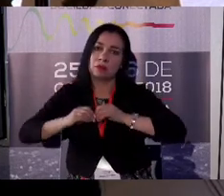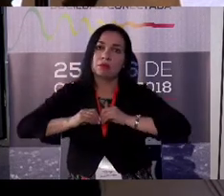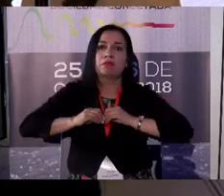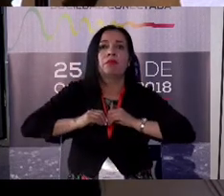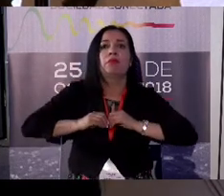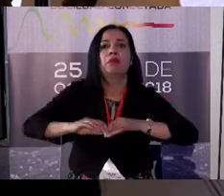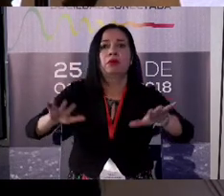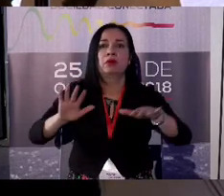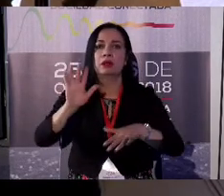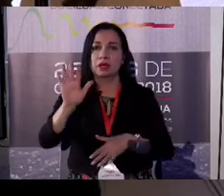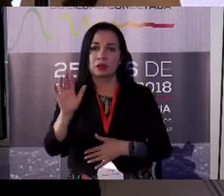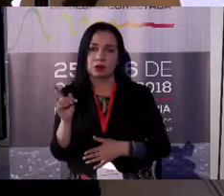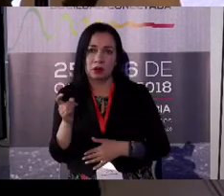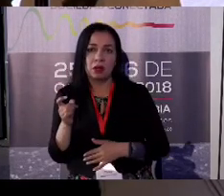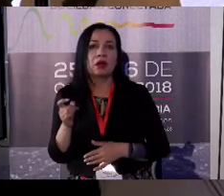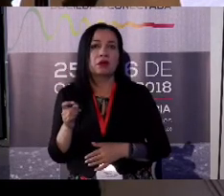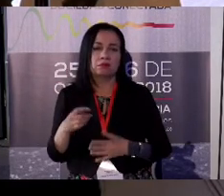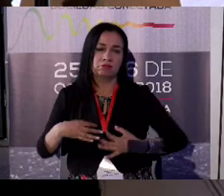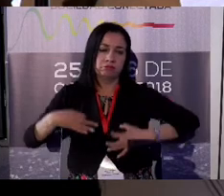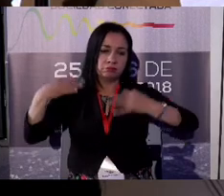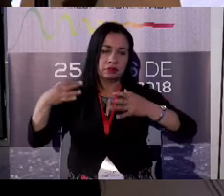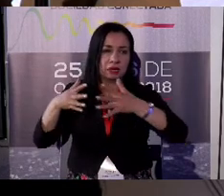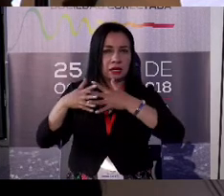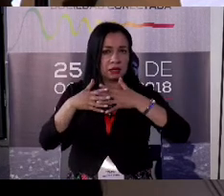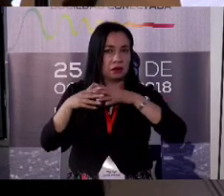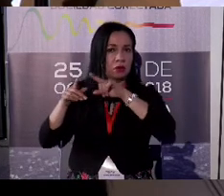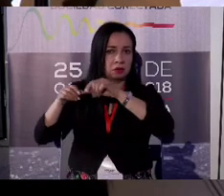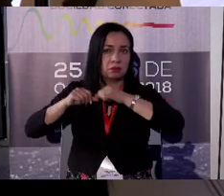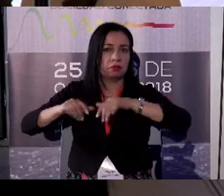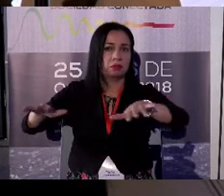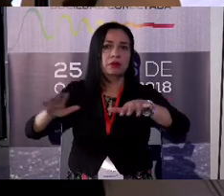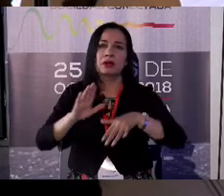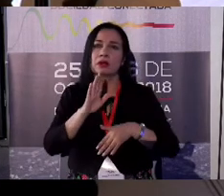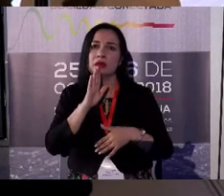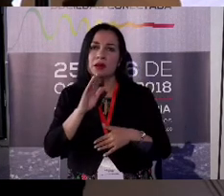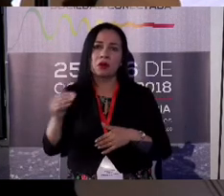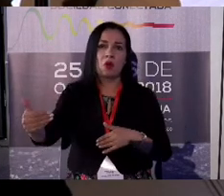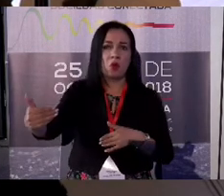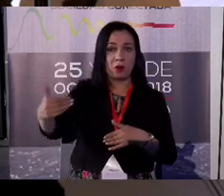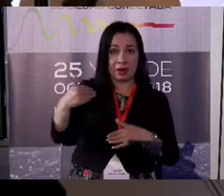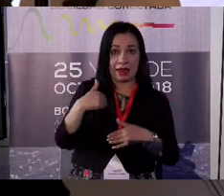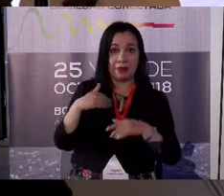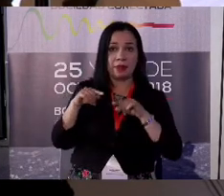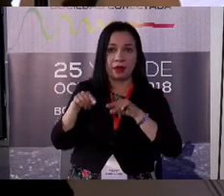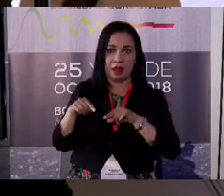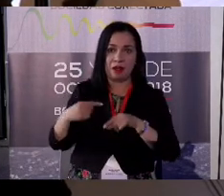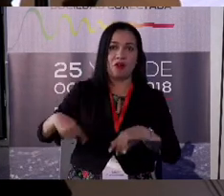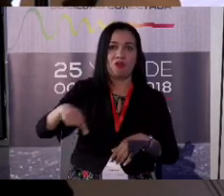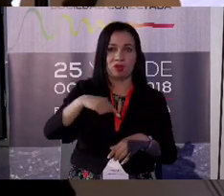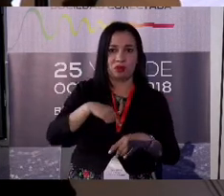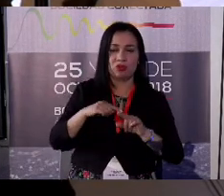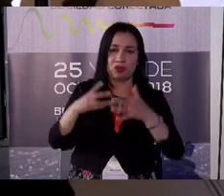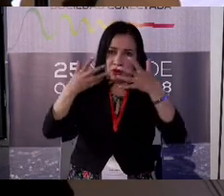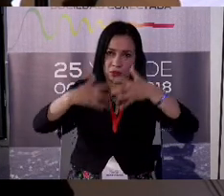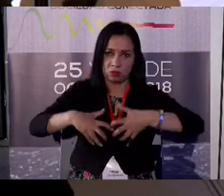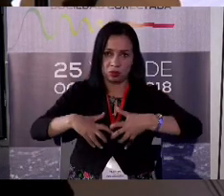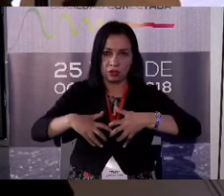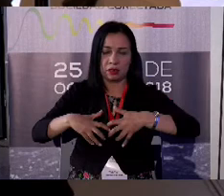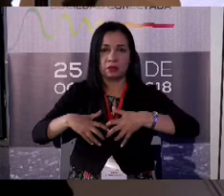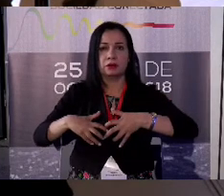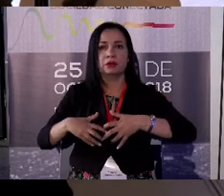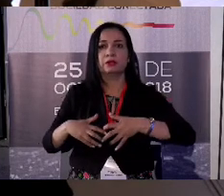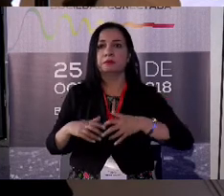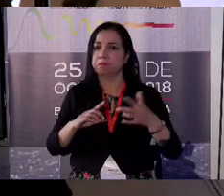comercialmente en Estados Unidos por uno de los clientes nuestros y partners de la industria.